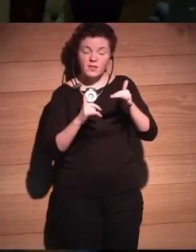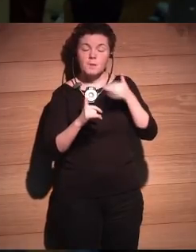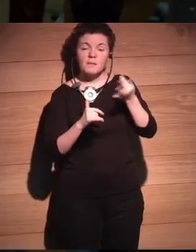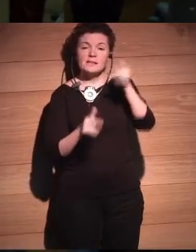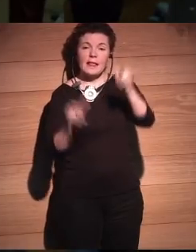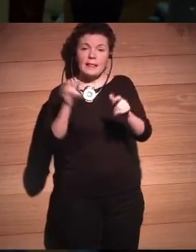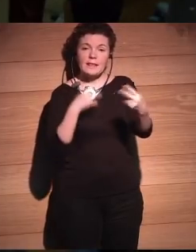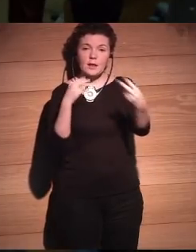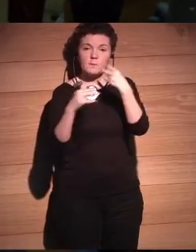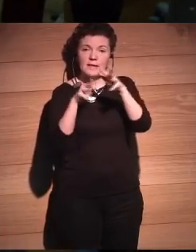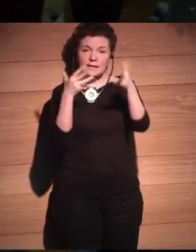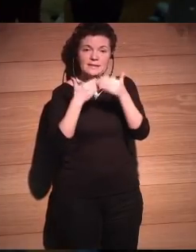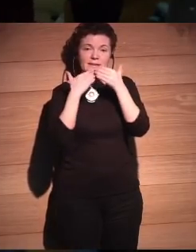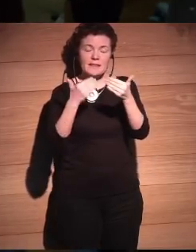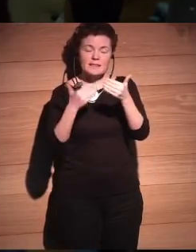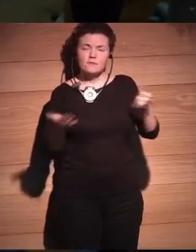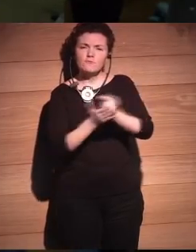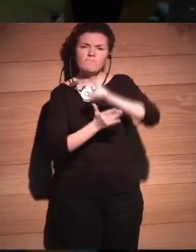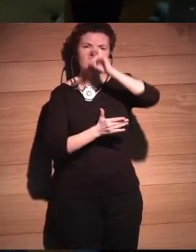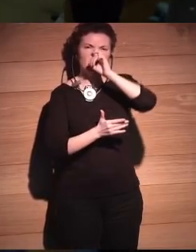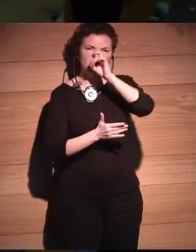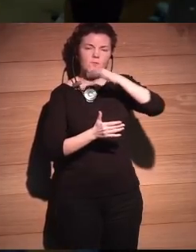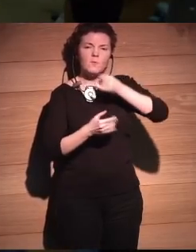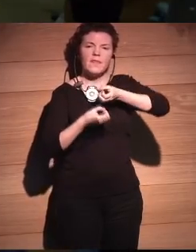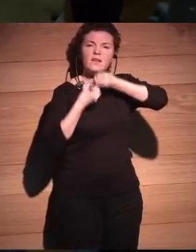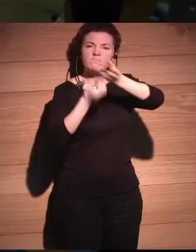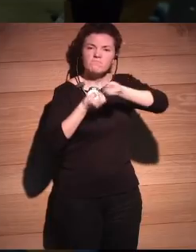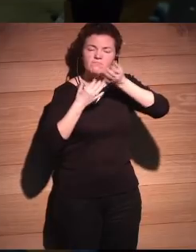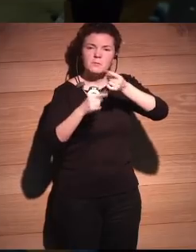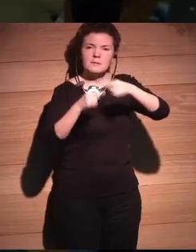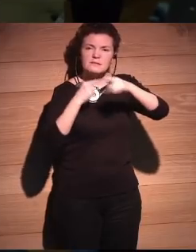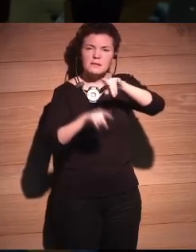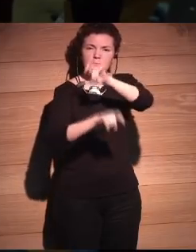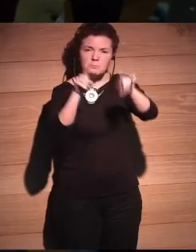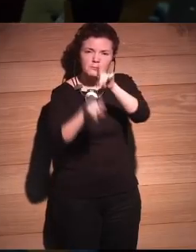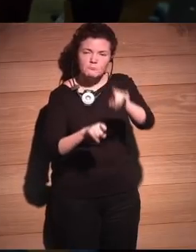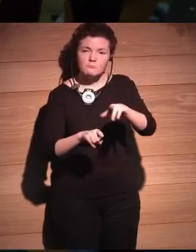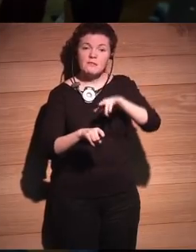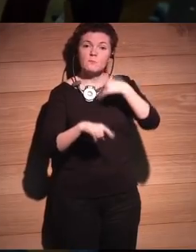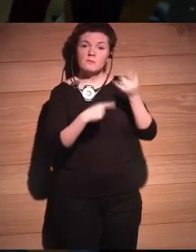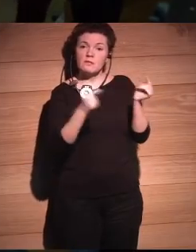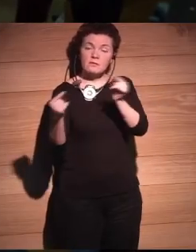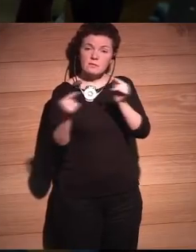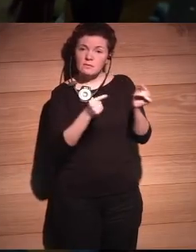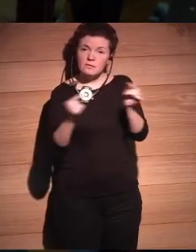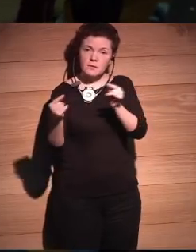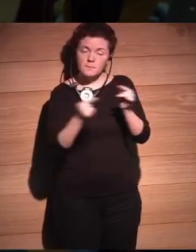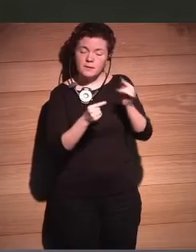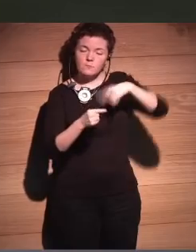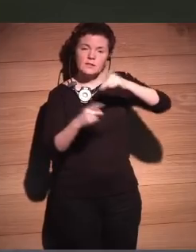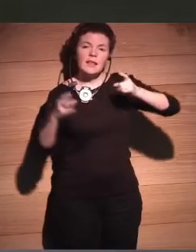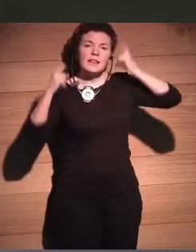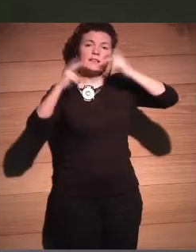por streaming. Todos podéis, recordad, mandar vuestros comentarios, vuestras preguntas, que después en el debate